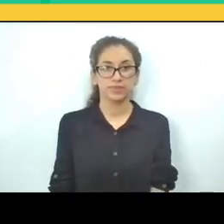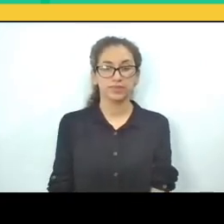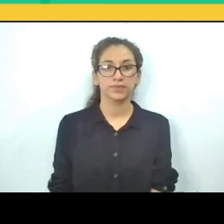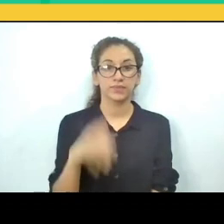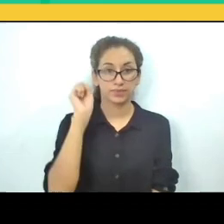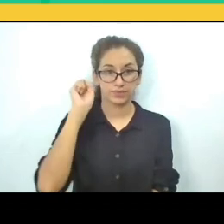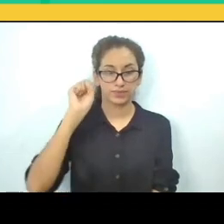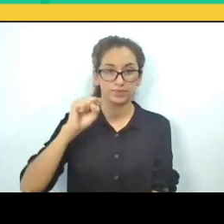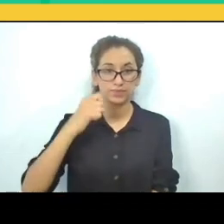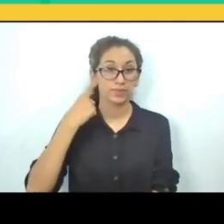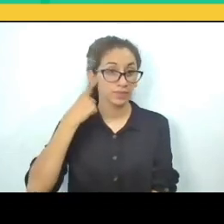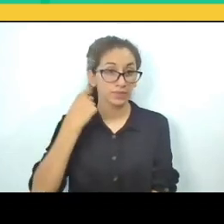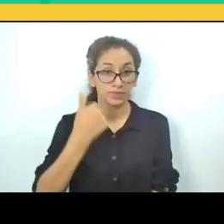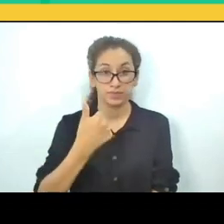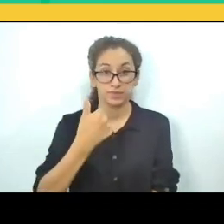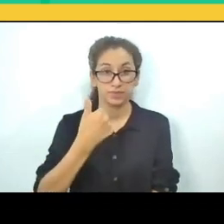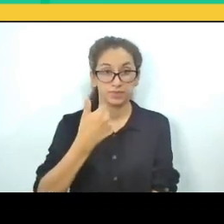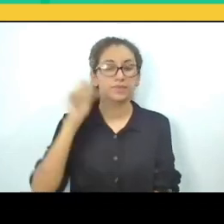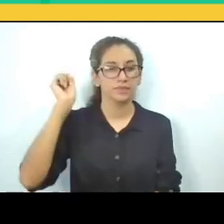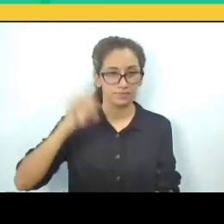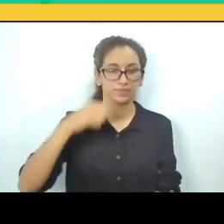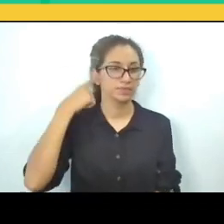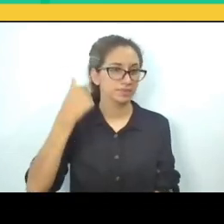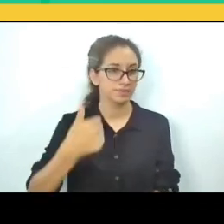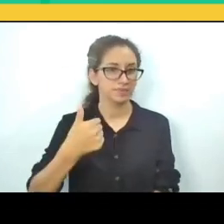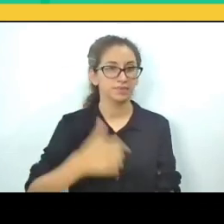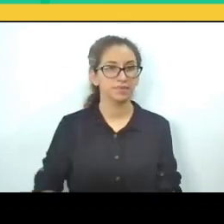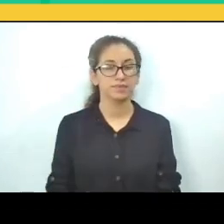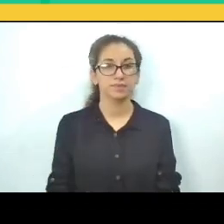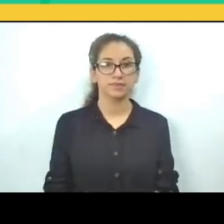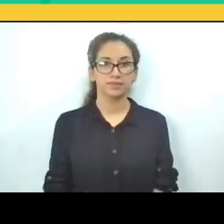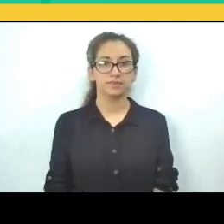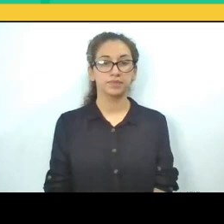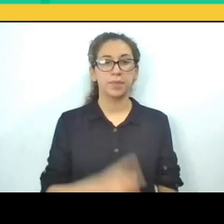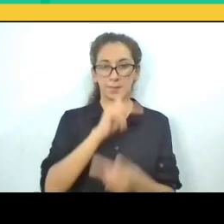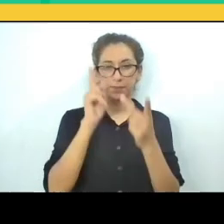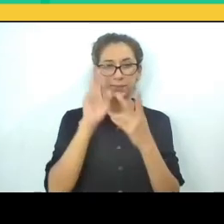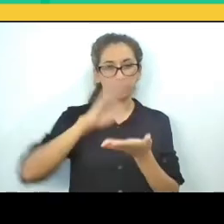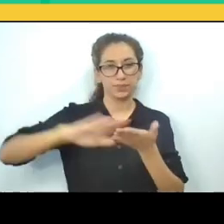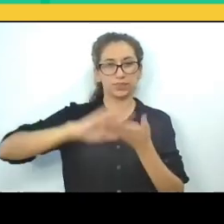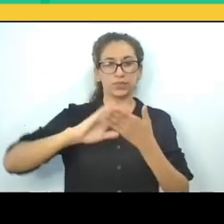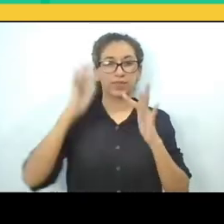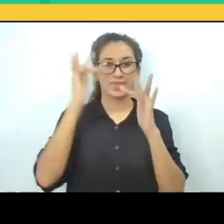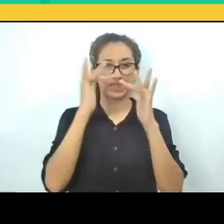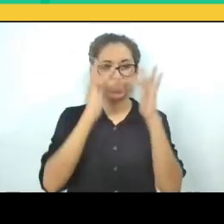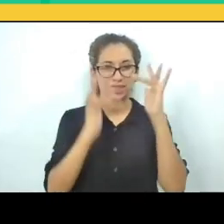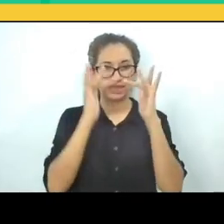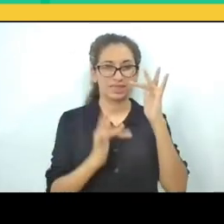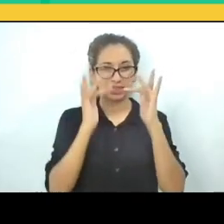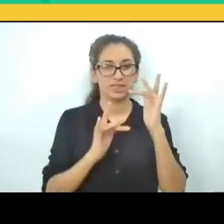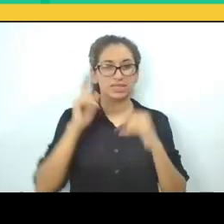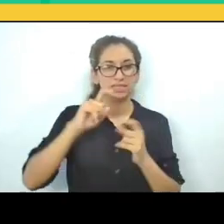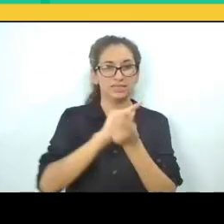es si tengo audio. ¿Tengo audio? Sí, se escucha bien. Ya, perfecto. Disculpa, tuve un problema con el internet, tuve que